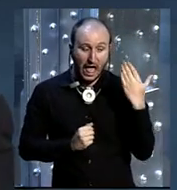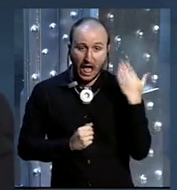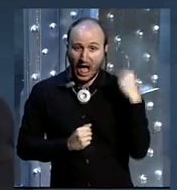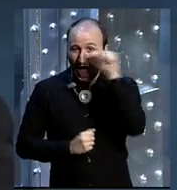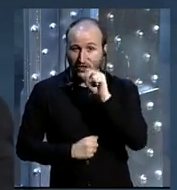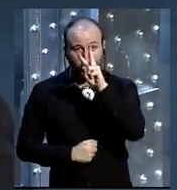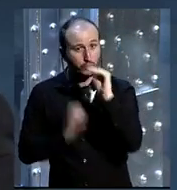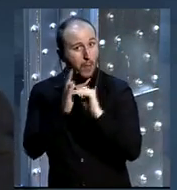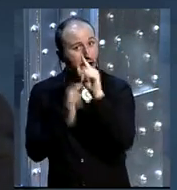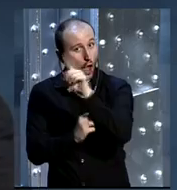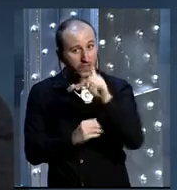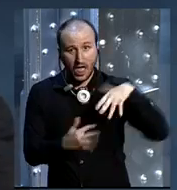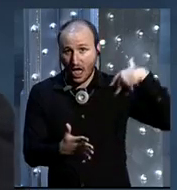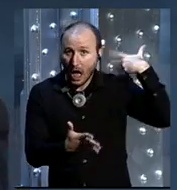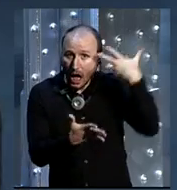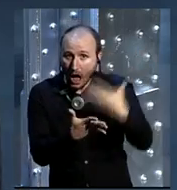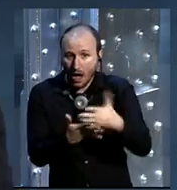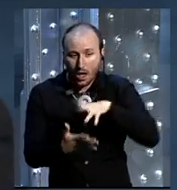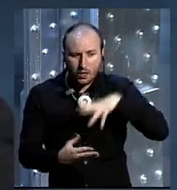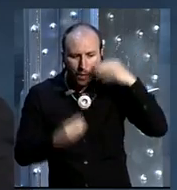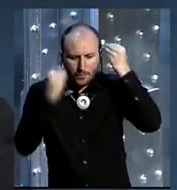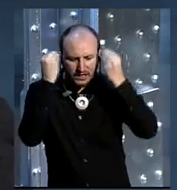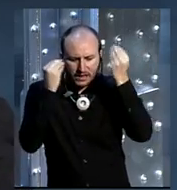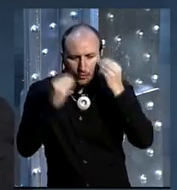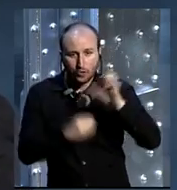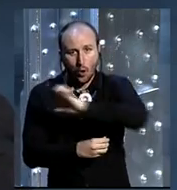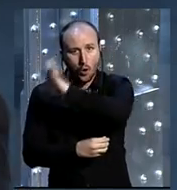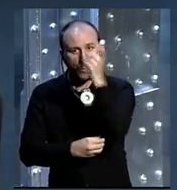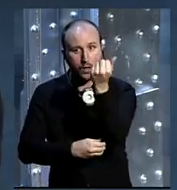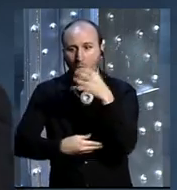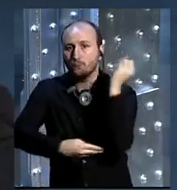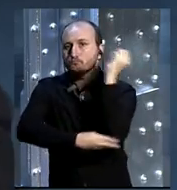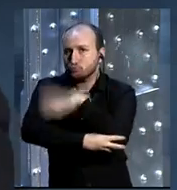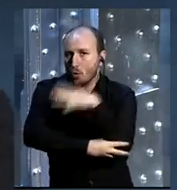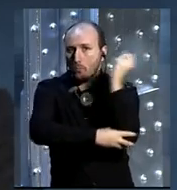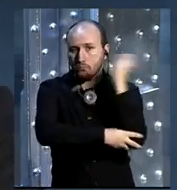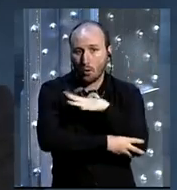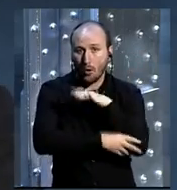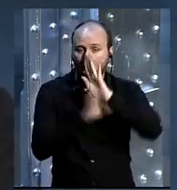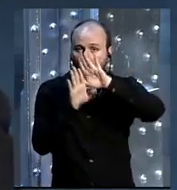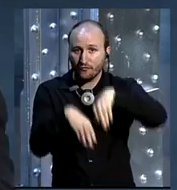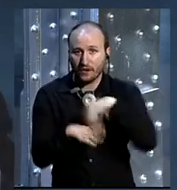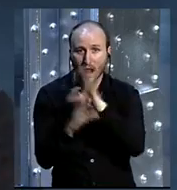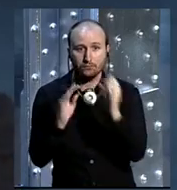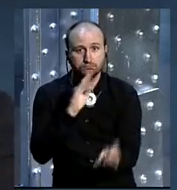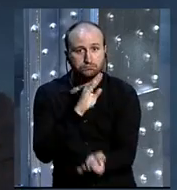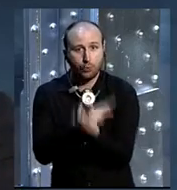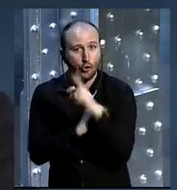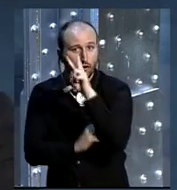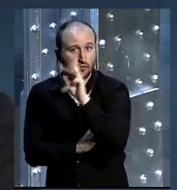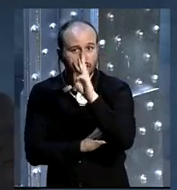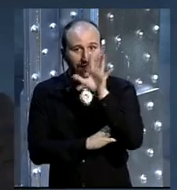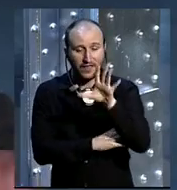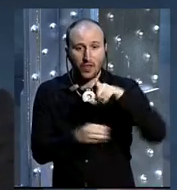2011 decidimos poder hacer una inversión por toda Europa y hemos creado 235 puestos de trabajo